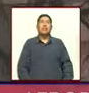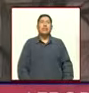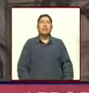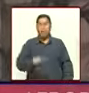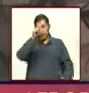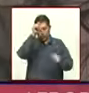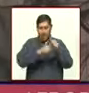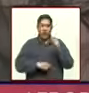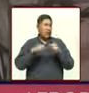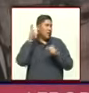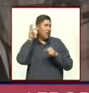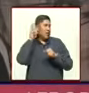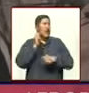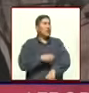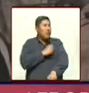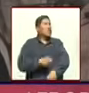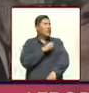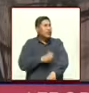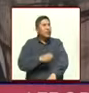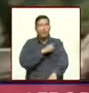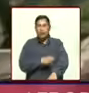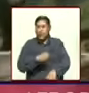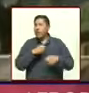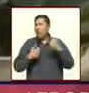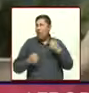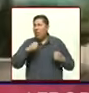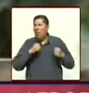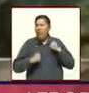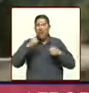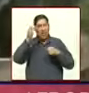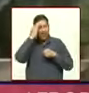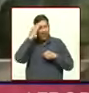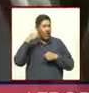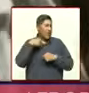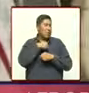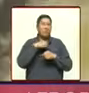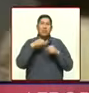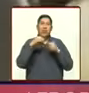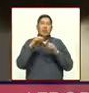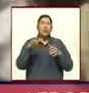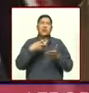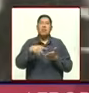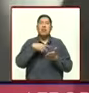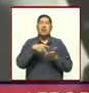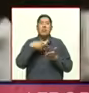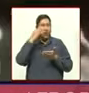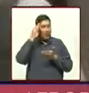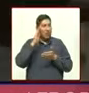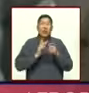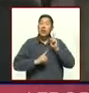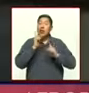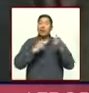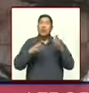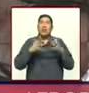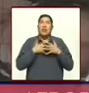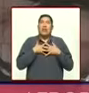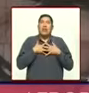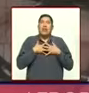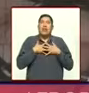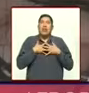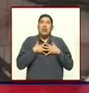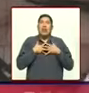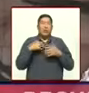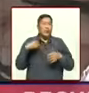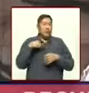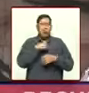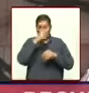Cada que escuchamos la saya, creo que todos los afros, independientemente de que sabemos bailar o no sabemos tocar o si sepamos, creo que es algo que nos llama, porque los